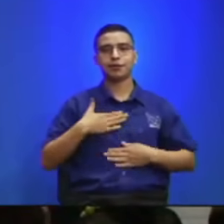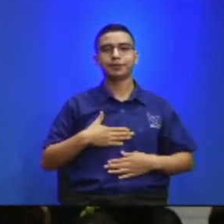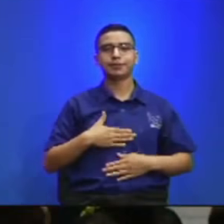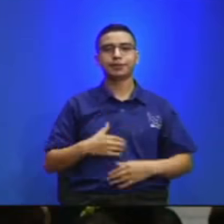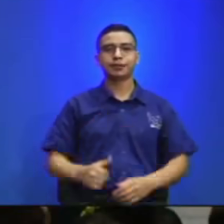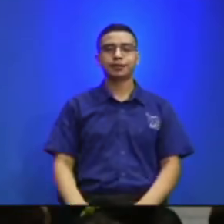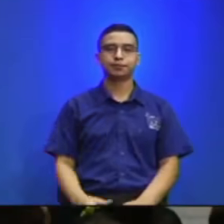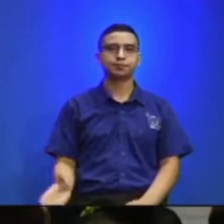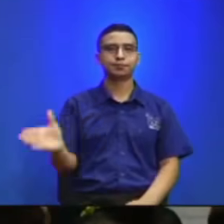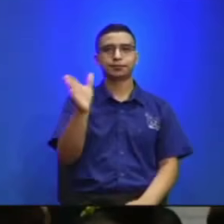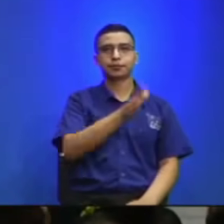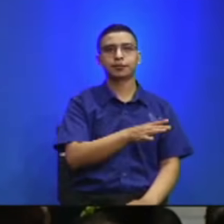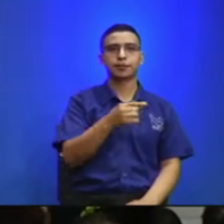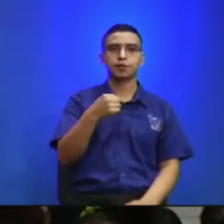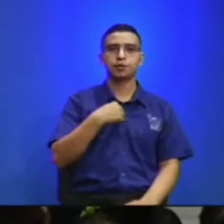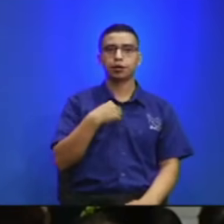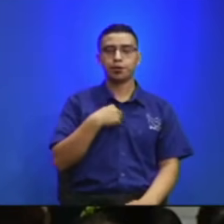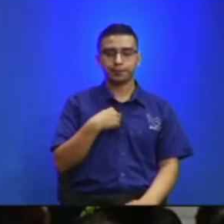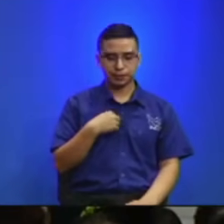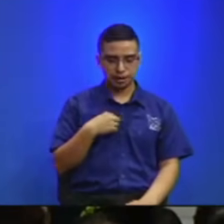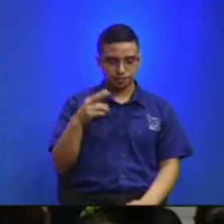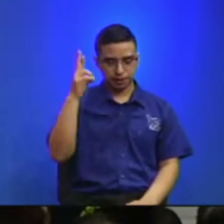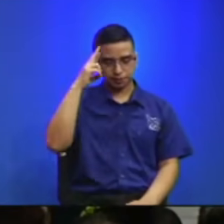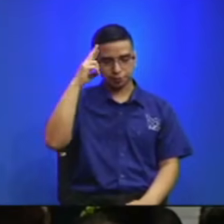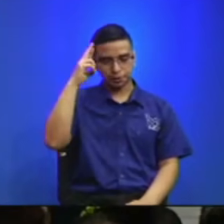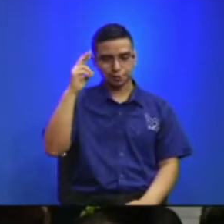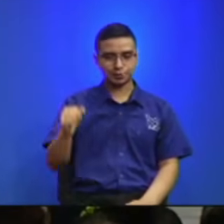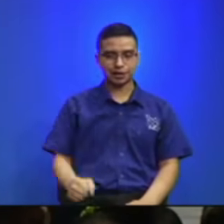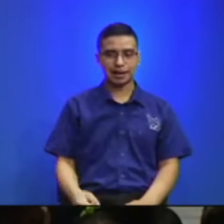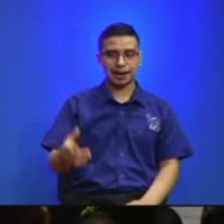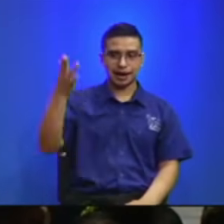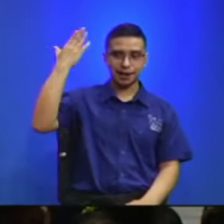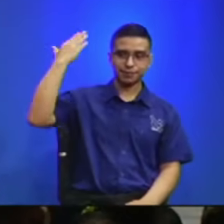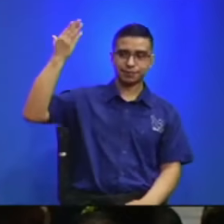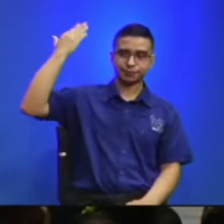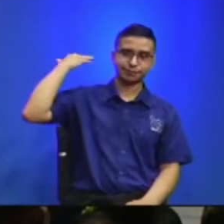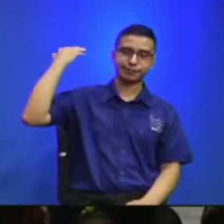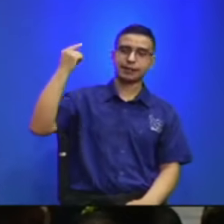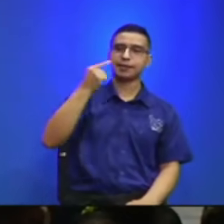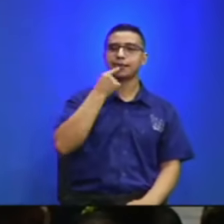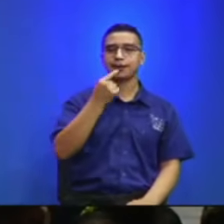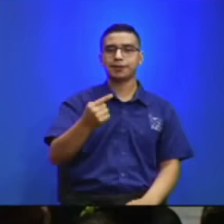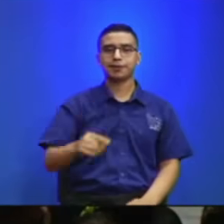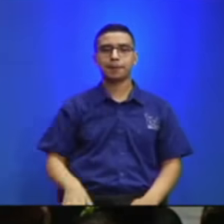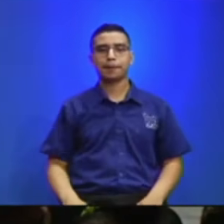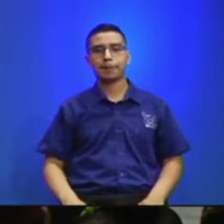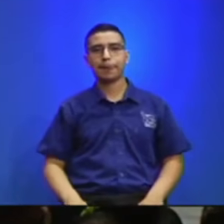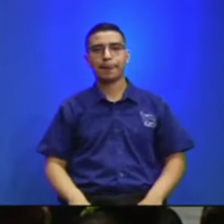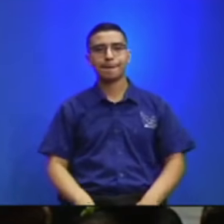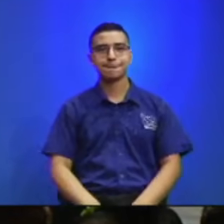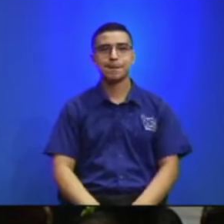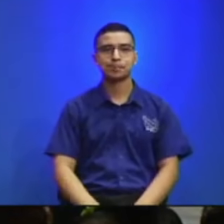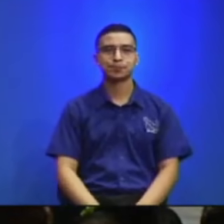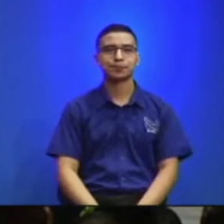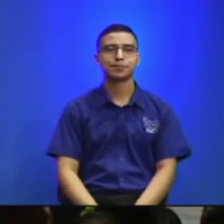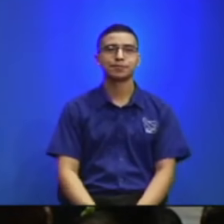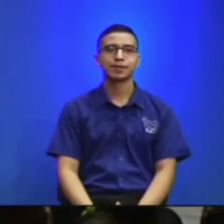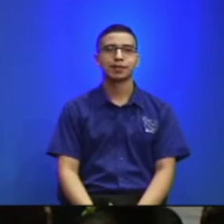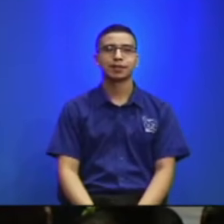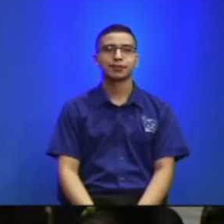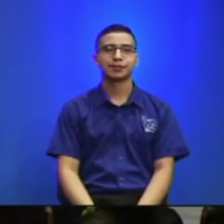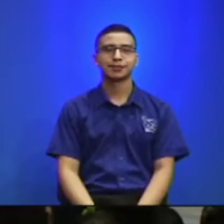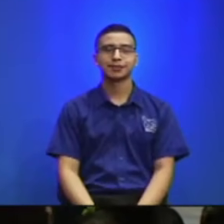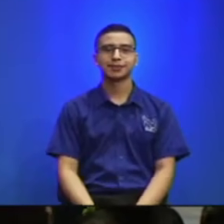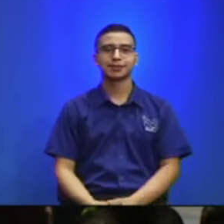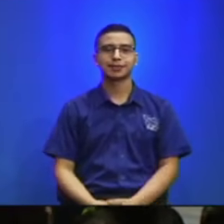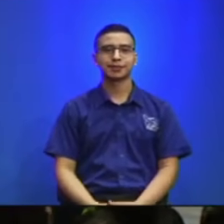hace unos años ya voy a ir finalizando no sé si voy finalizando tomos hasta las 8 es que tenemos permiso de